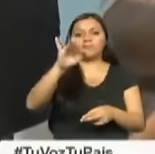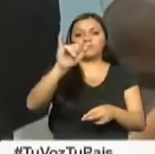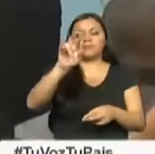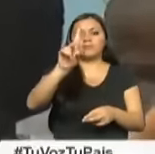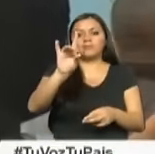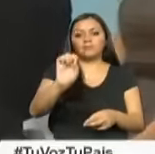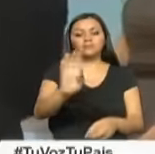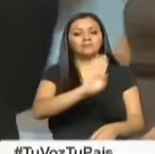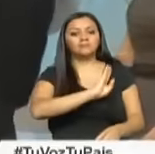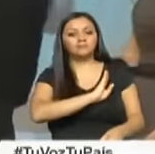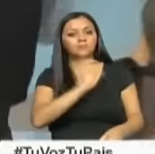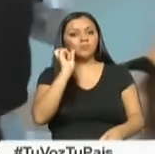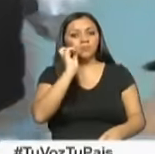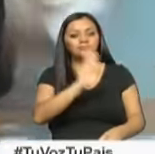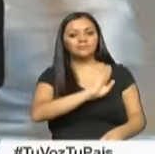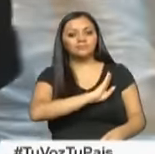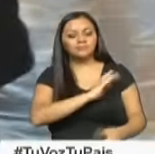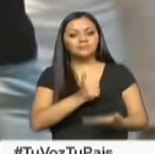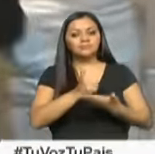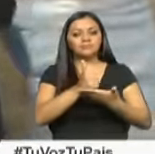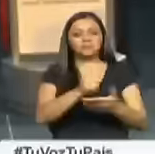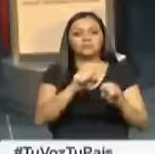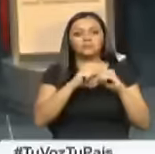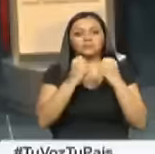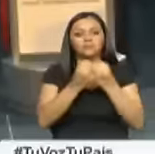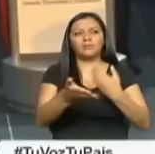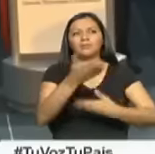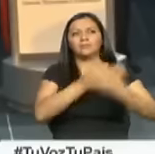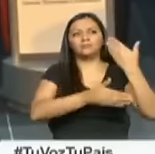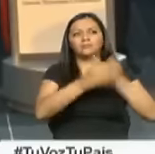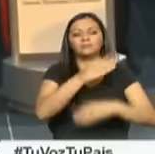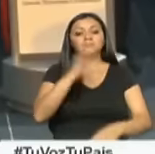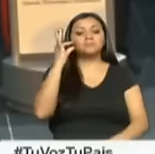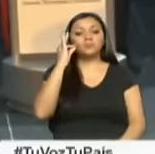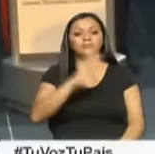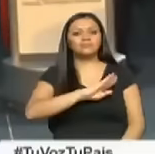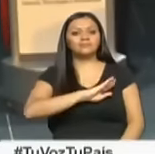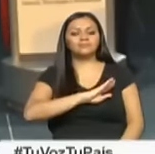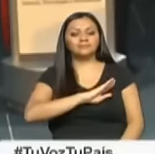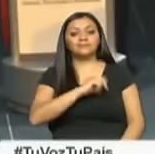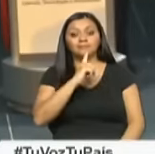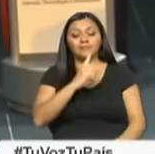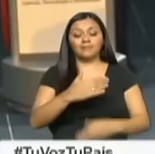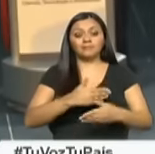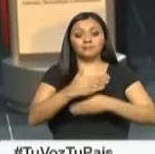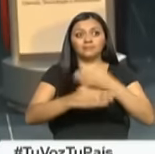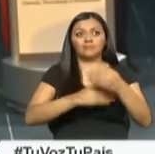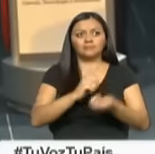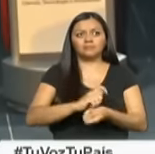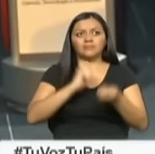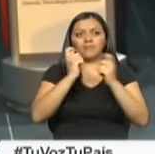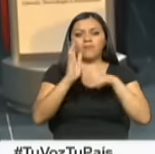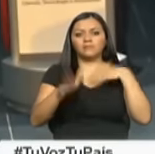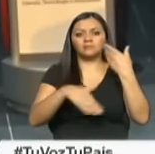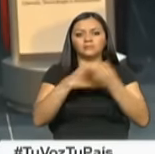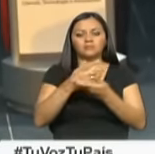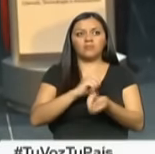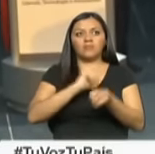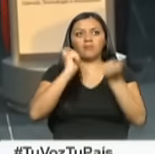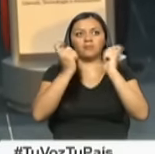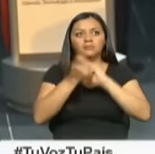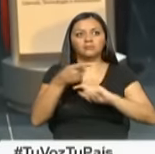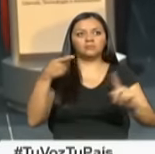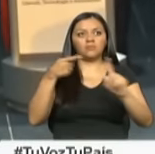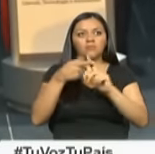en honor a quien contribuyó con la sociedad de su época, al ser una mujer que protagonizó cambios estructurales y trazó el